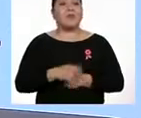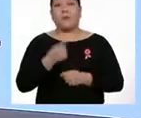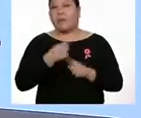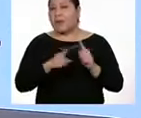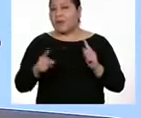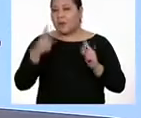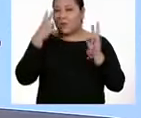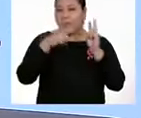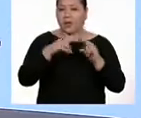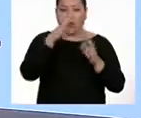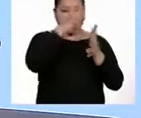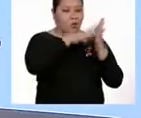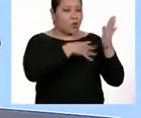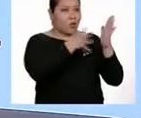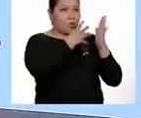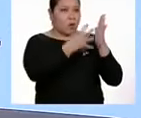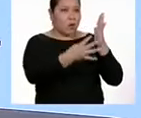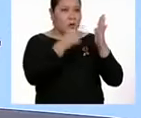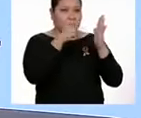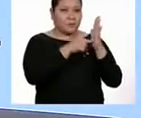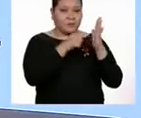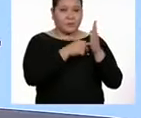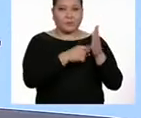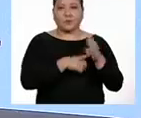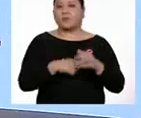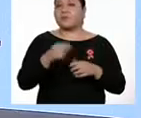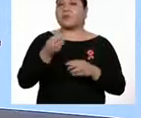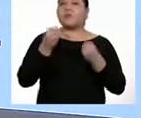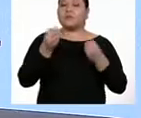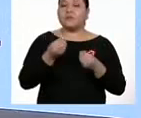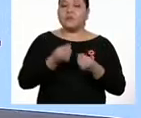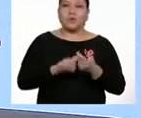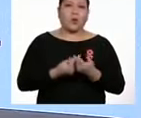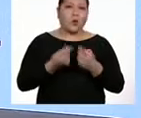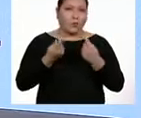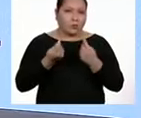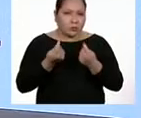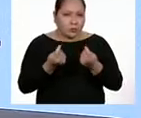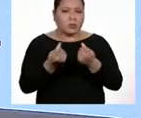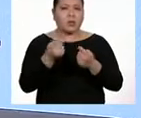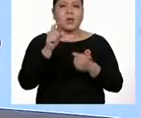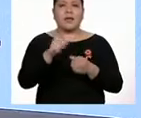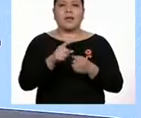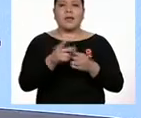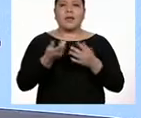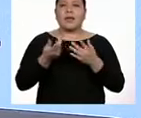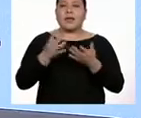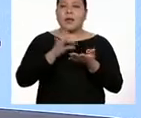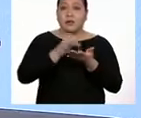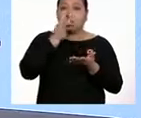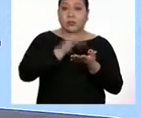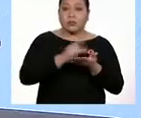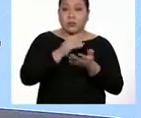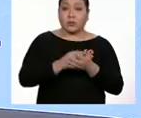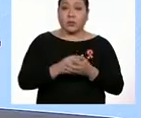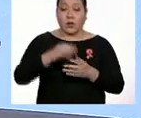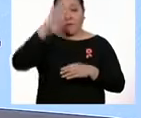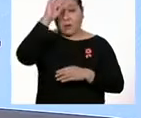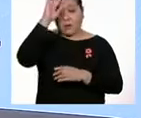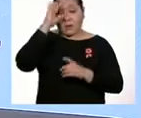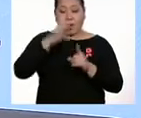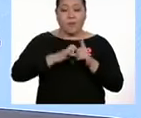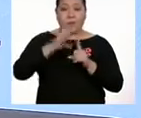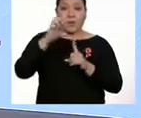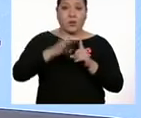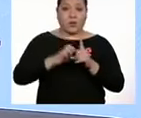teniendo en cuenta el cuadro para el diagnóstico, tratamiento y control de la enfermedad hipertensiva que las chicas y chicos en casa